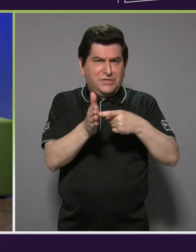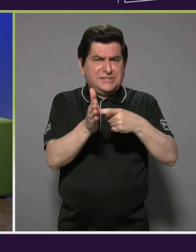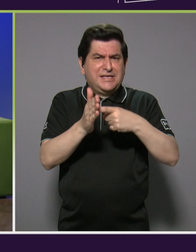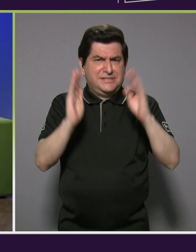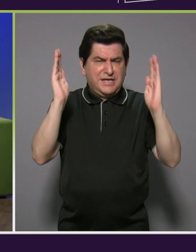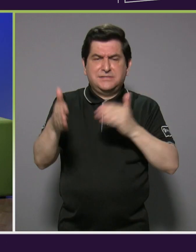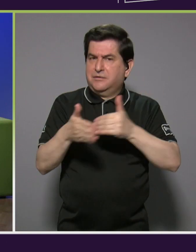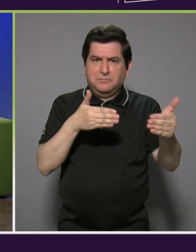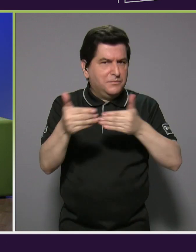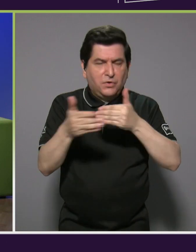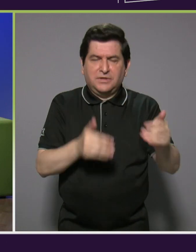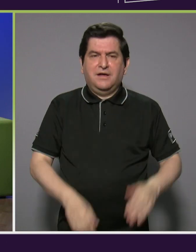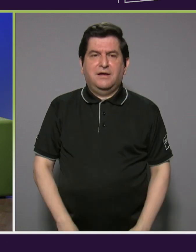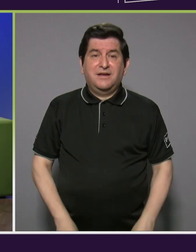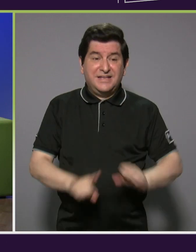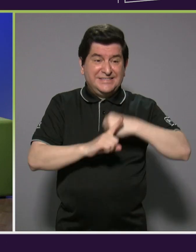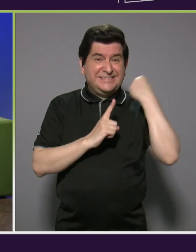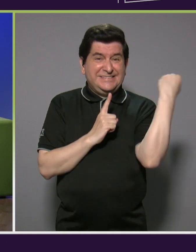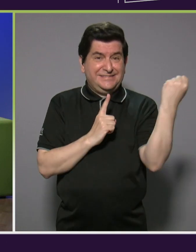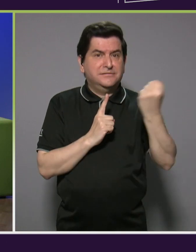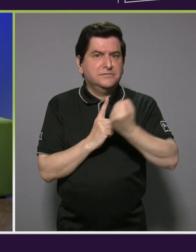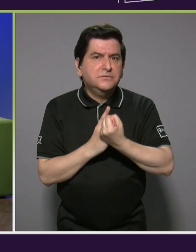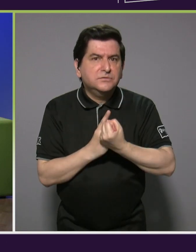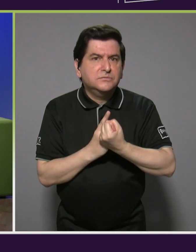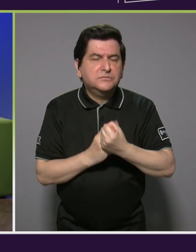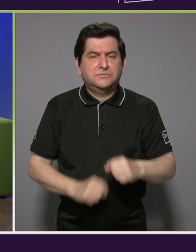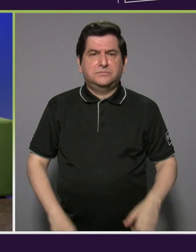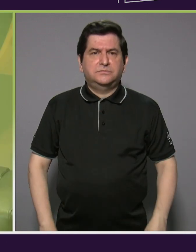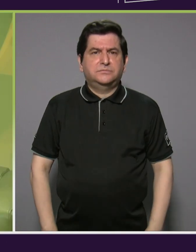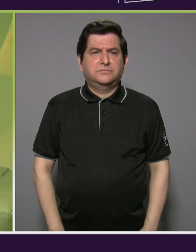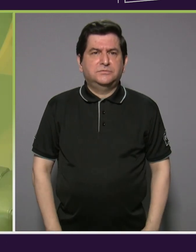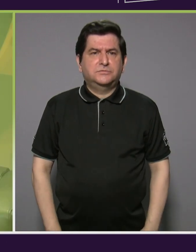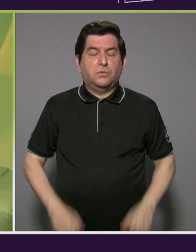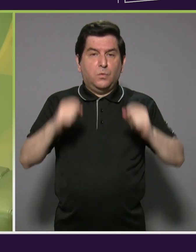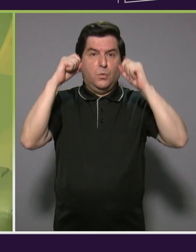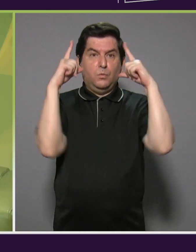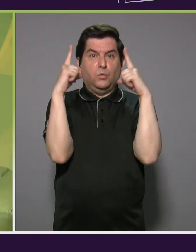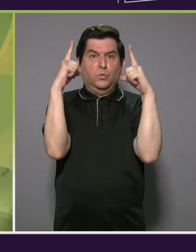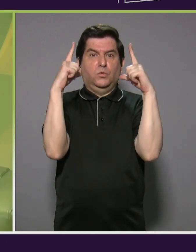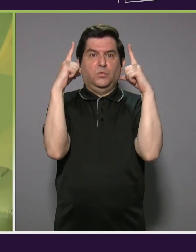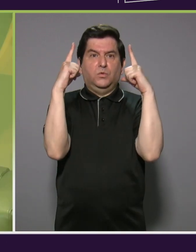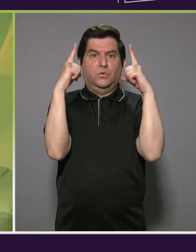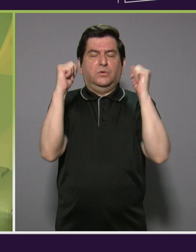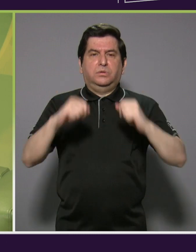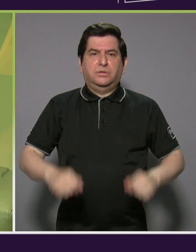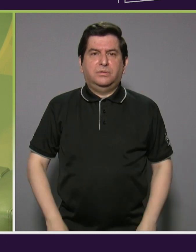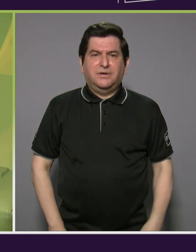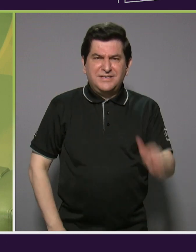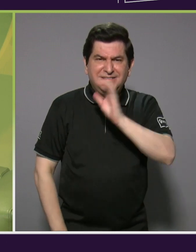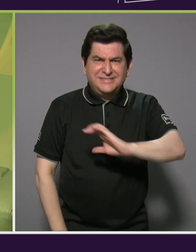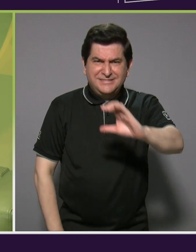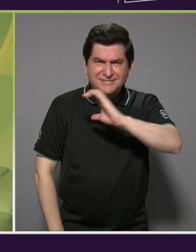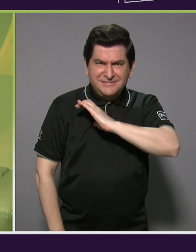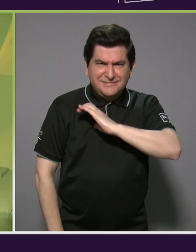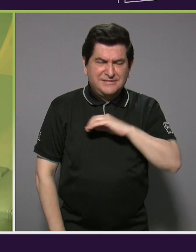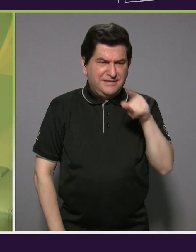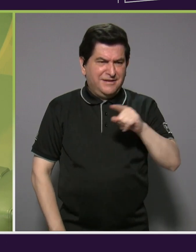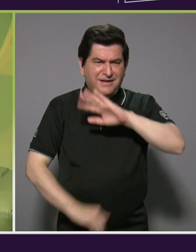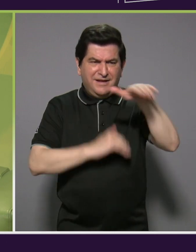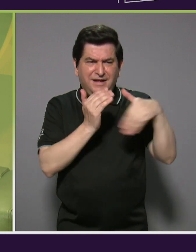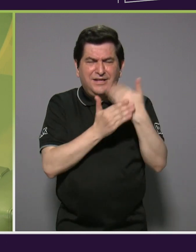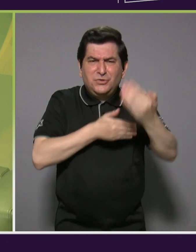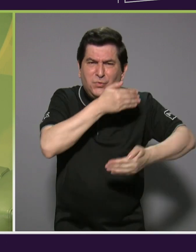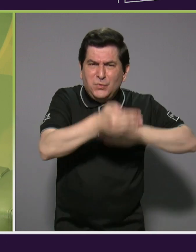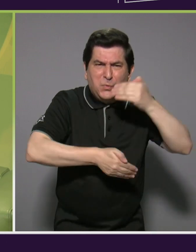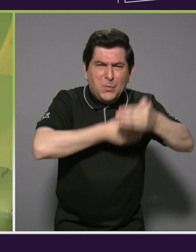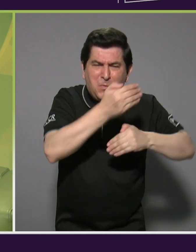apoyo. Y que esto es una situación que nos alarmó mucho, ¿verdad? Por las características que ha tenido todo este